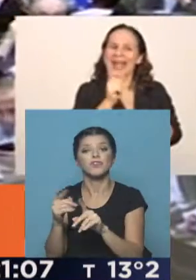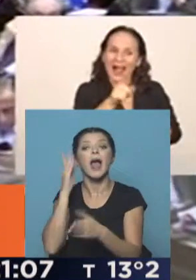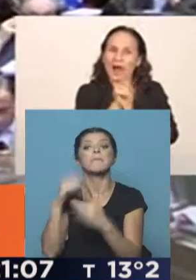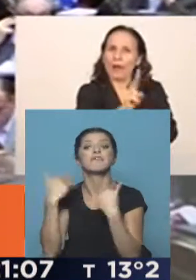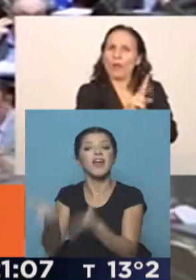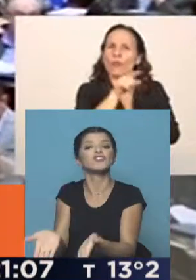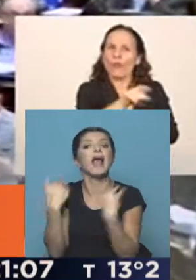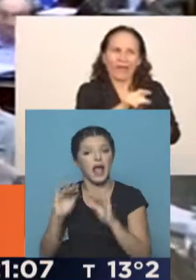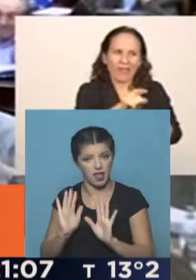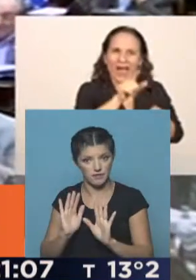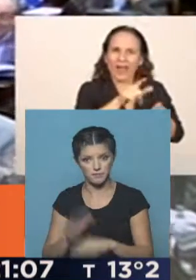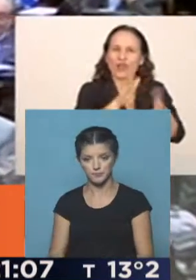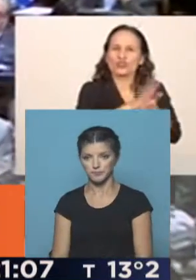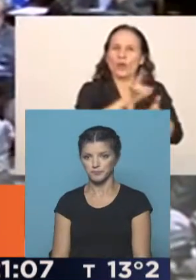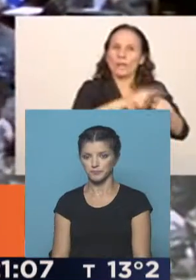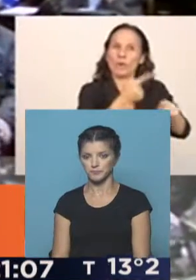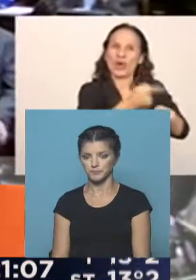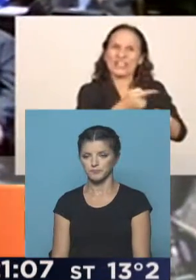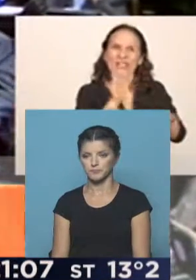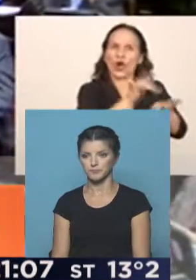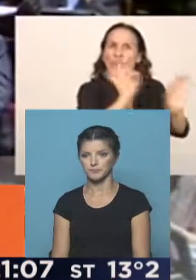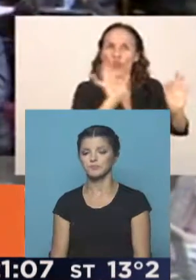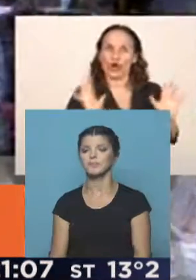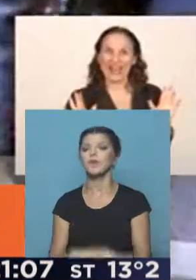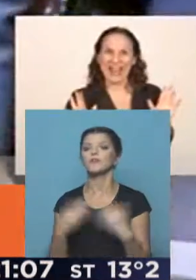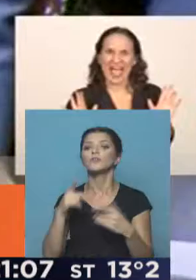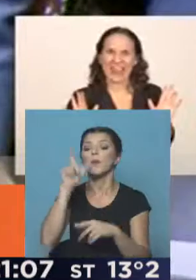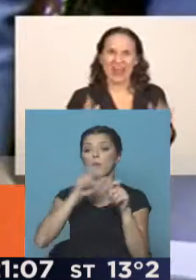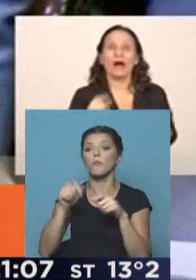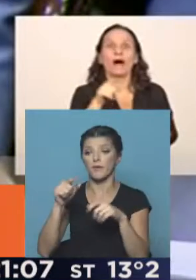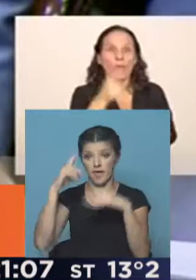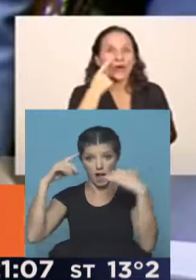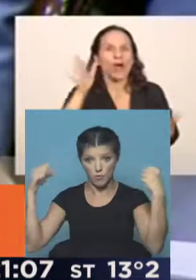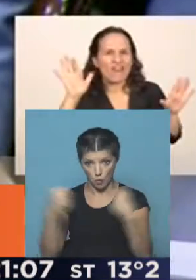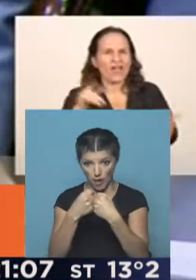serlo, la autoridad administrativa puede hacer un acuerdo y le voy a decir,